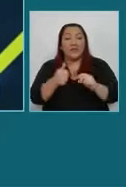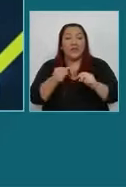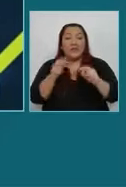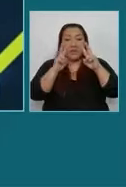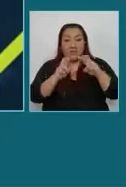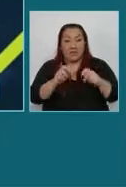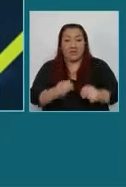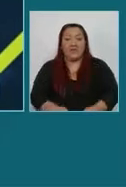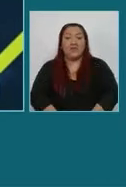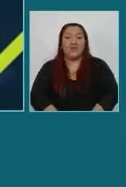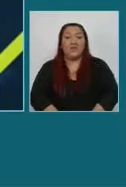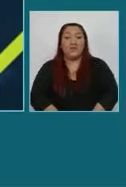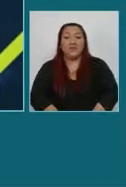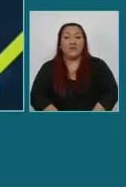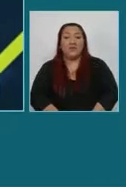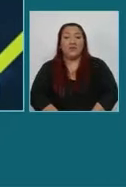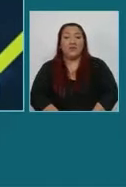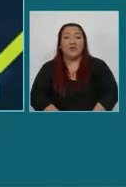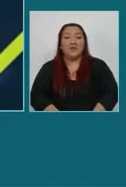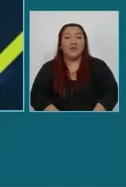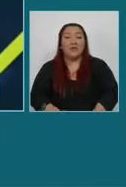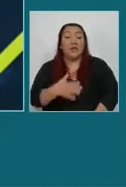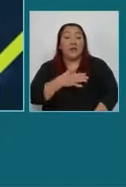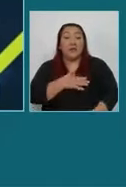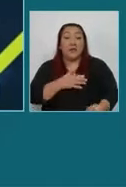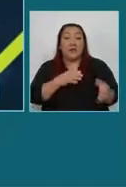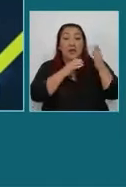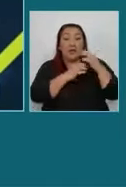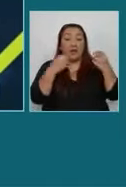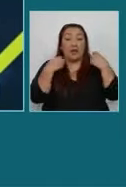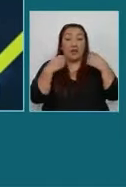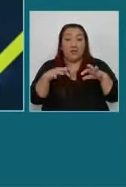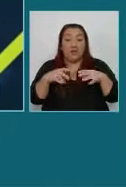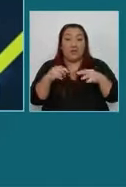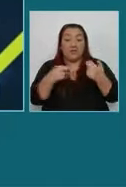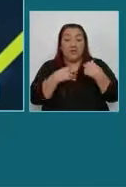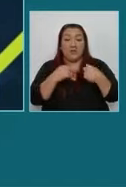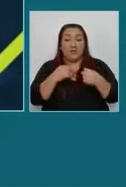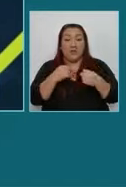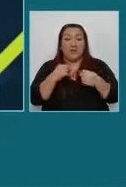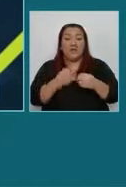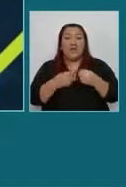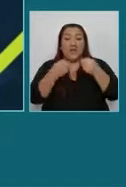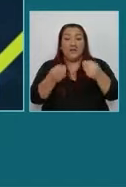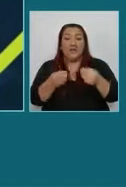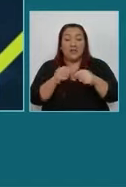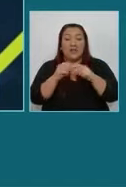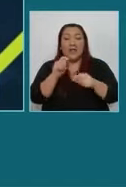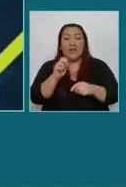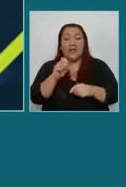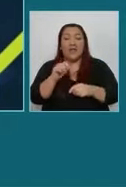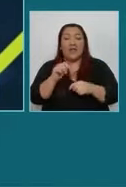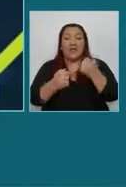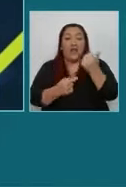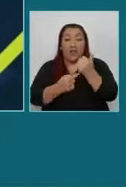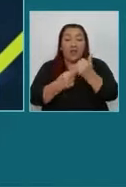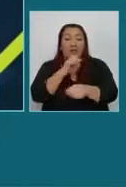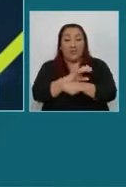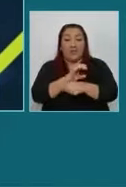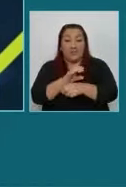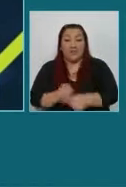Innovación. Mi cargo, o la oficina a la que represento, es la Oficina de Transferencia Tecnológica y